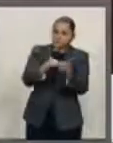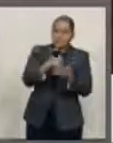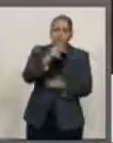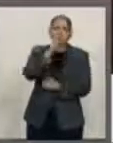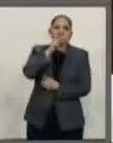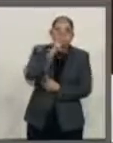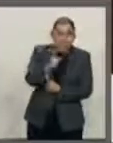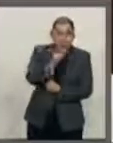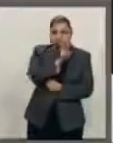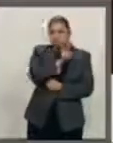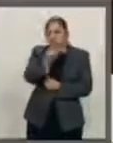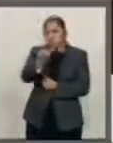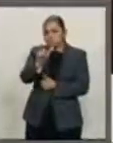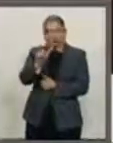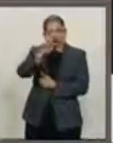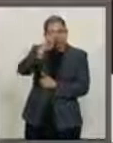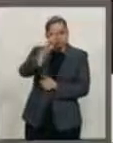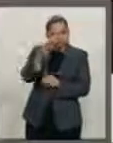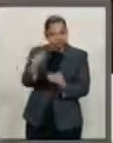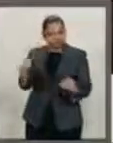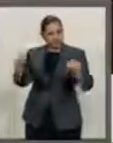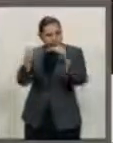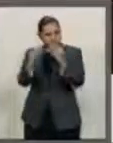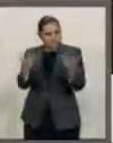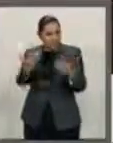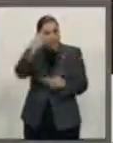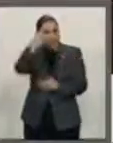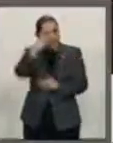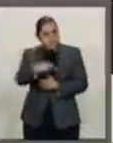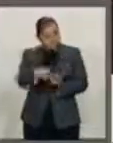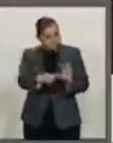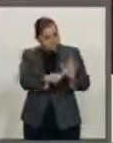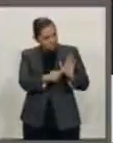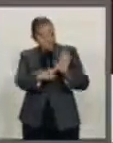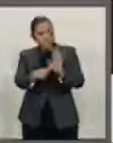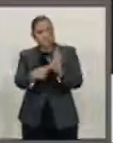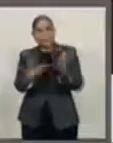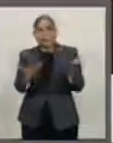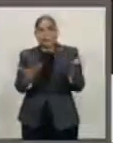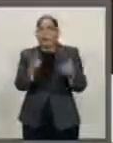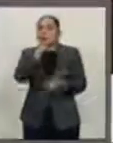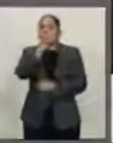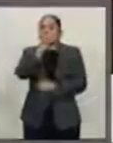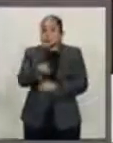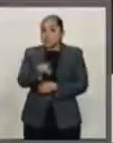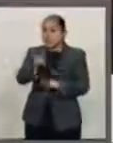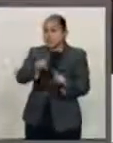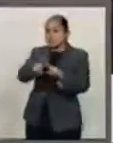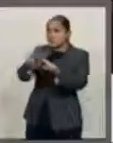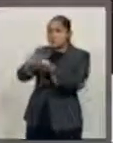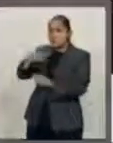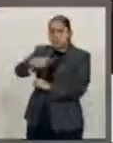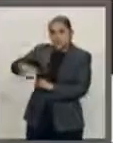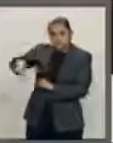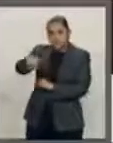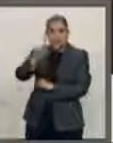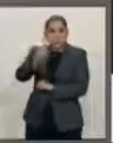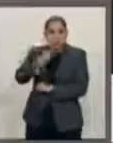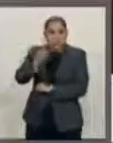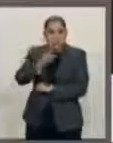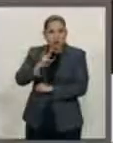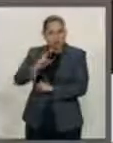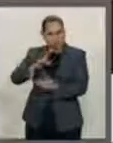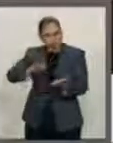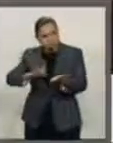se logre visibilizar y reconocer la contribución y el trabajo de las mujeres en los